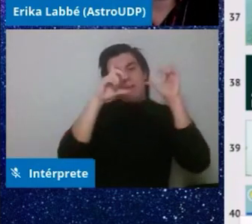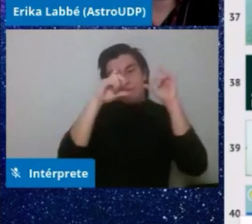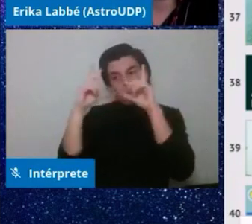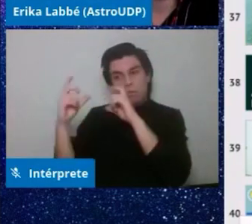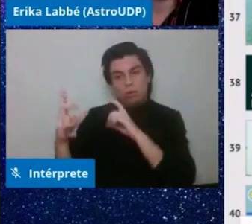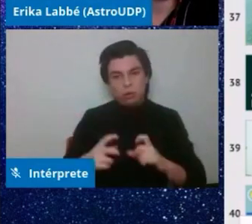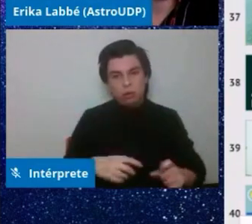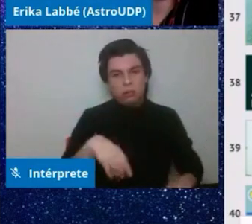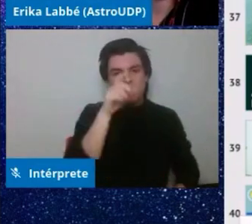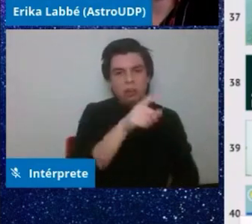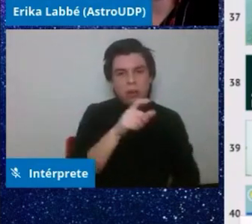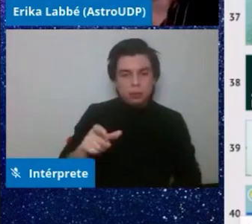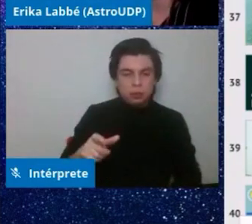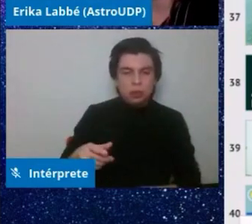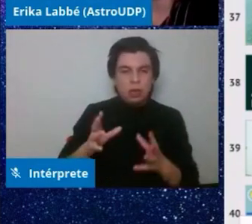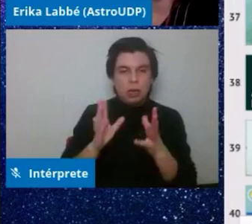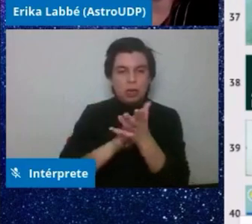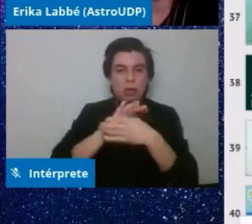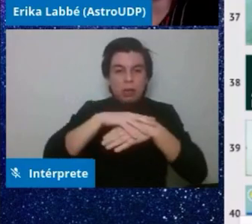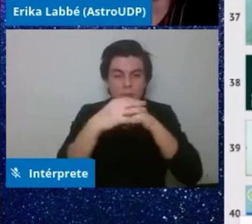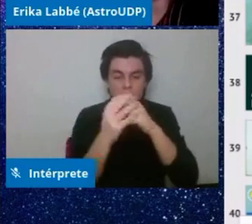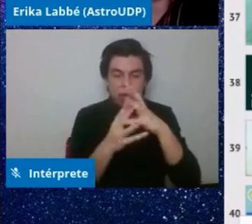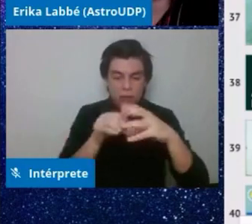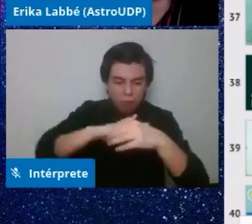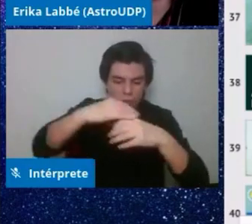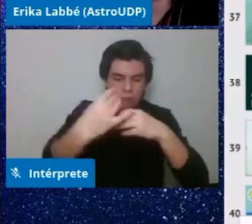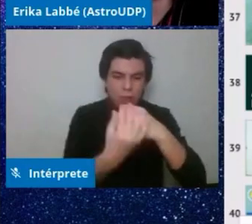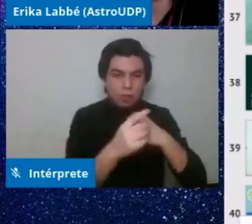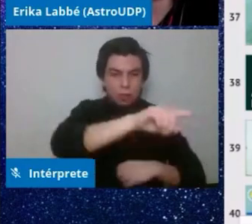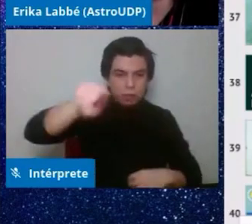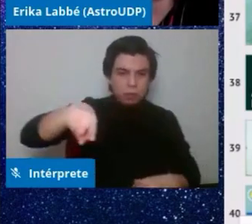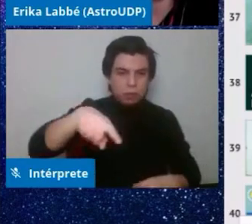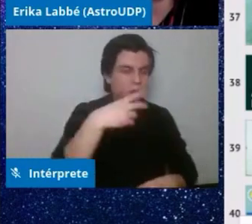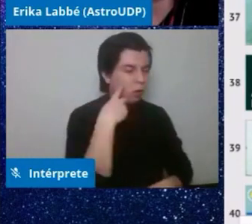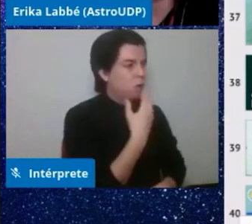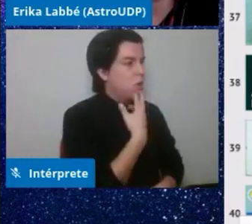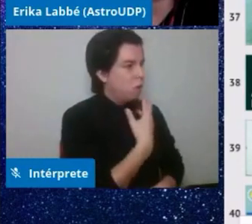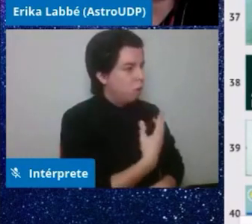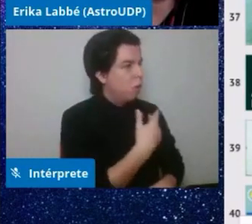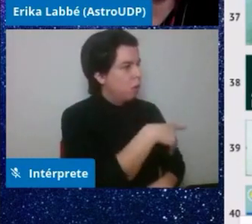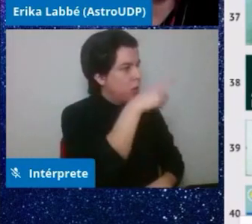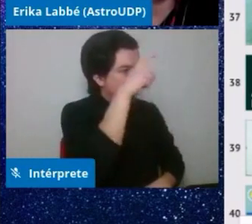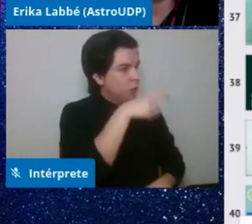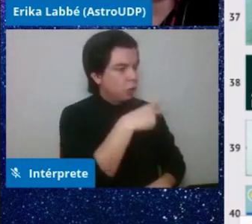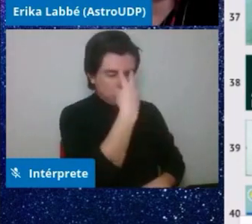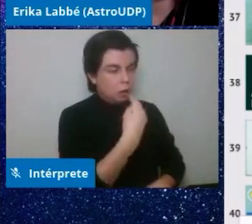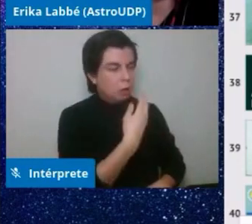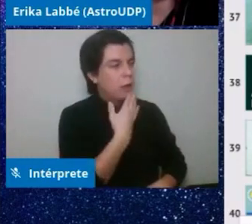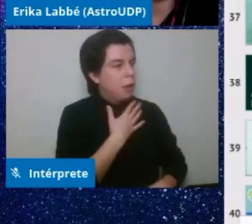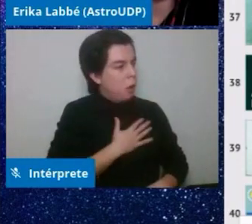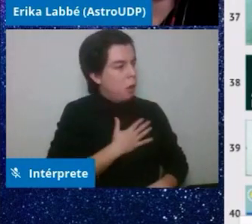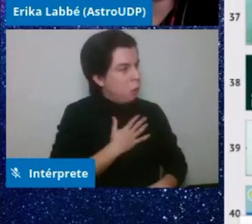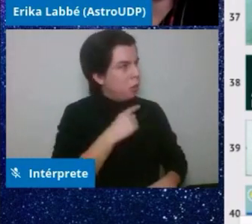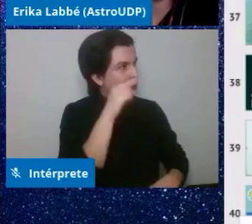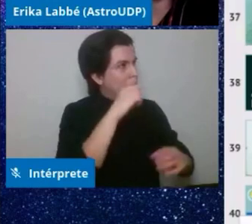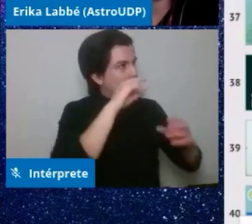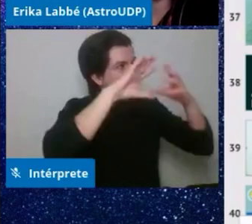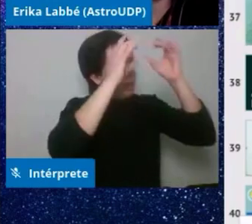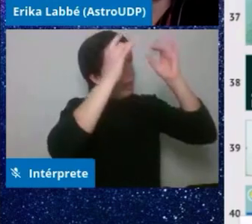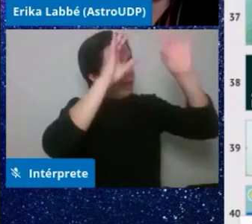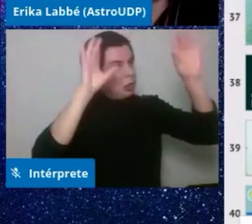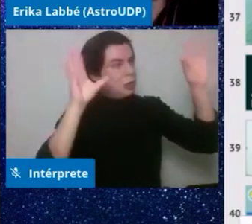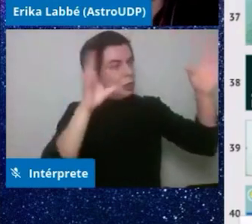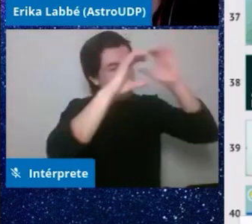personas así tocando los modelos y como que quedaron muy convencidos de que sí, que a las personas ciegas también les gusta la astronomía. Entonces yo creo que fue un éxito en